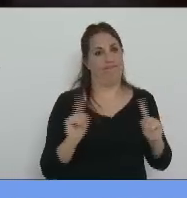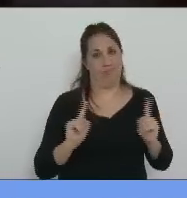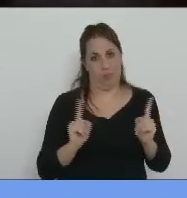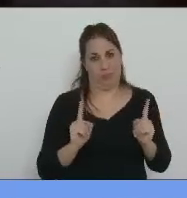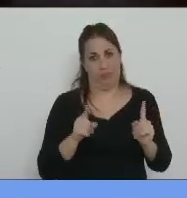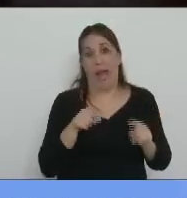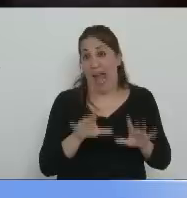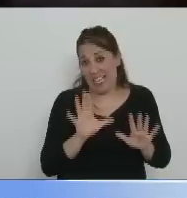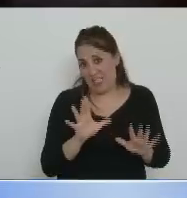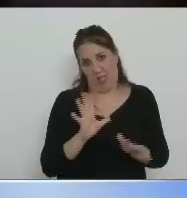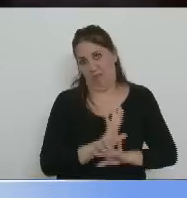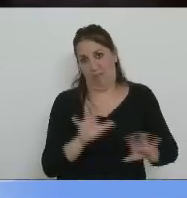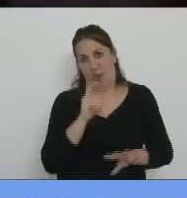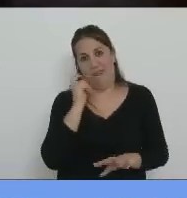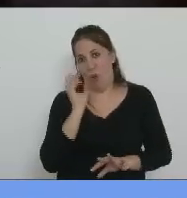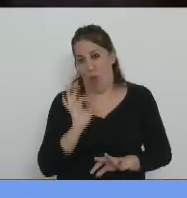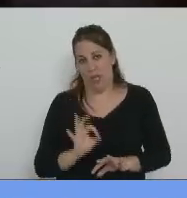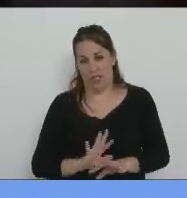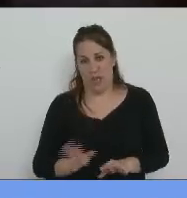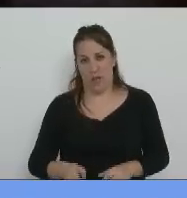la vergüenza total obviamente